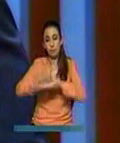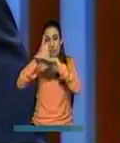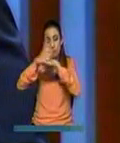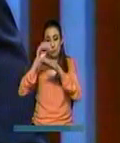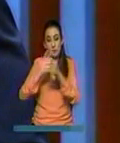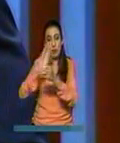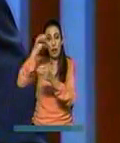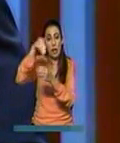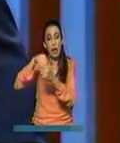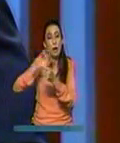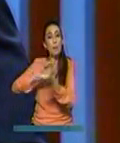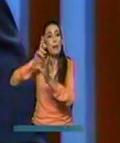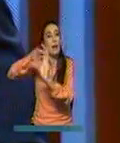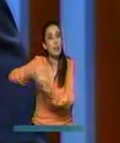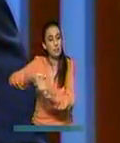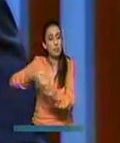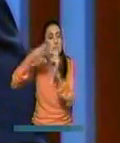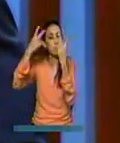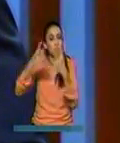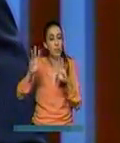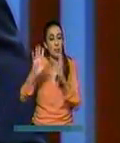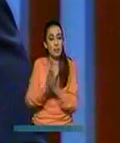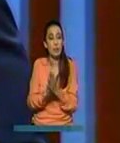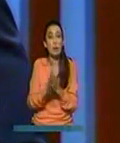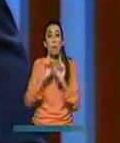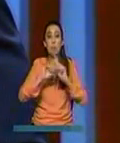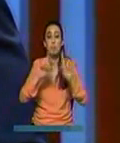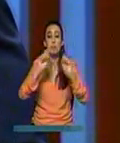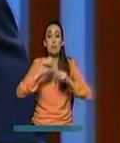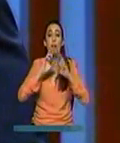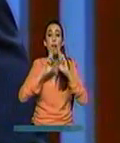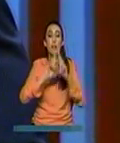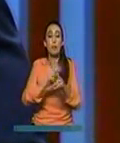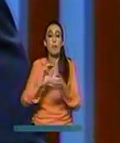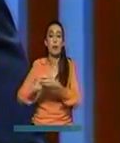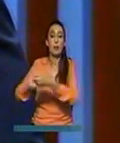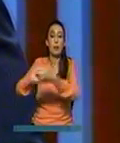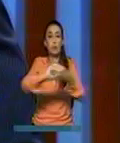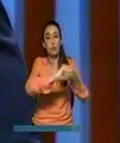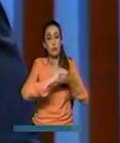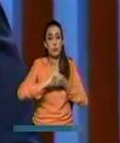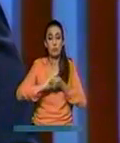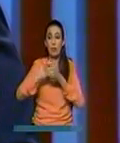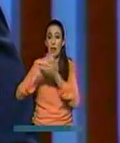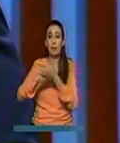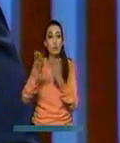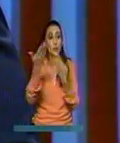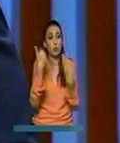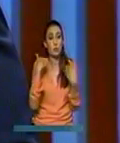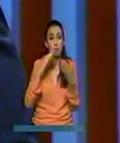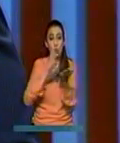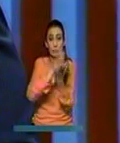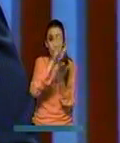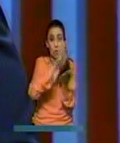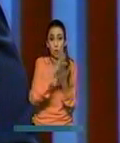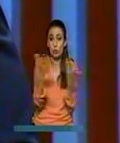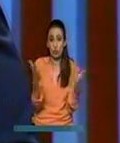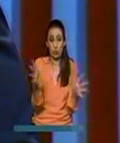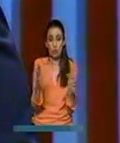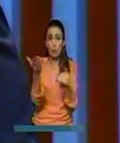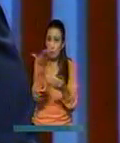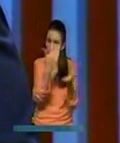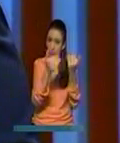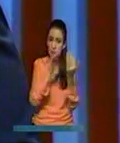agremiados, sin duda la unión hace la fuerza, y a los que no están agremiados, pedirles que se